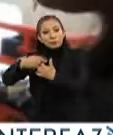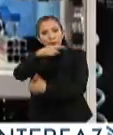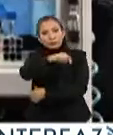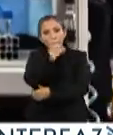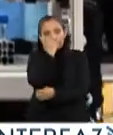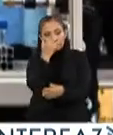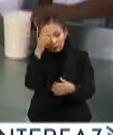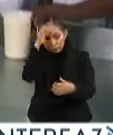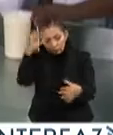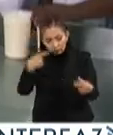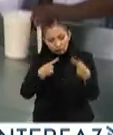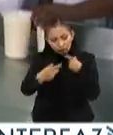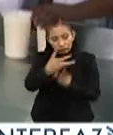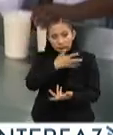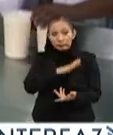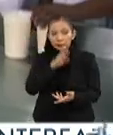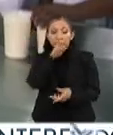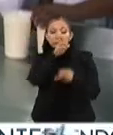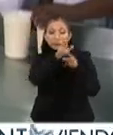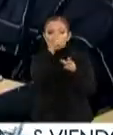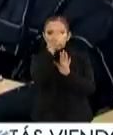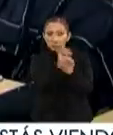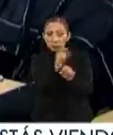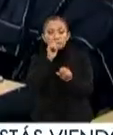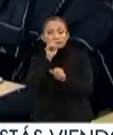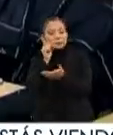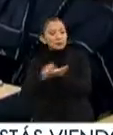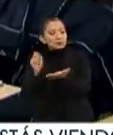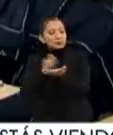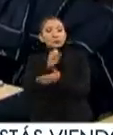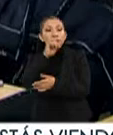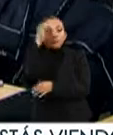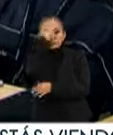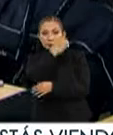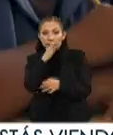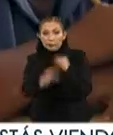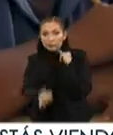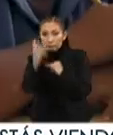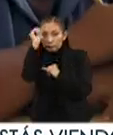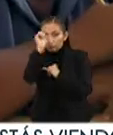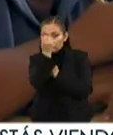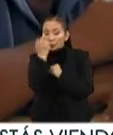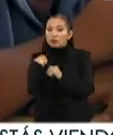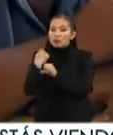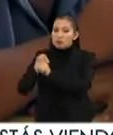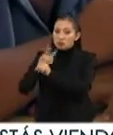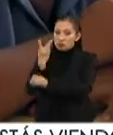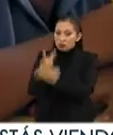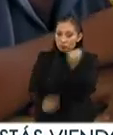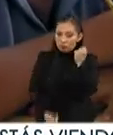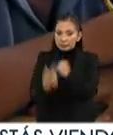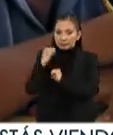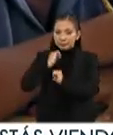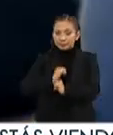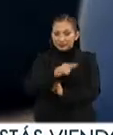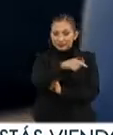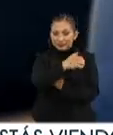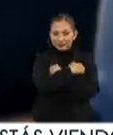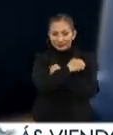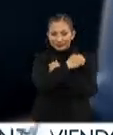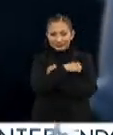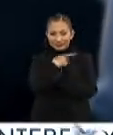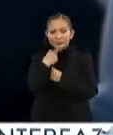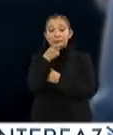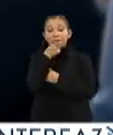y el alumno. Existen reportes semanales, así como exámenes finales teóricos y prácticos. Las autoridades